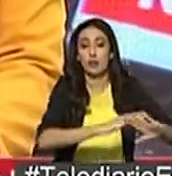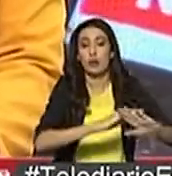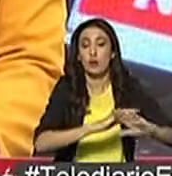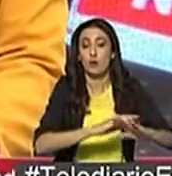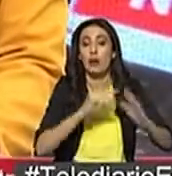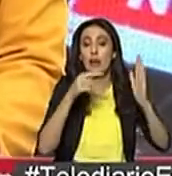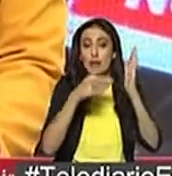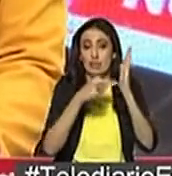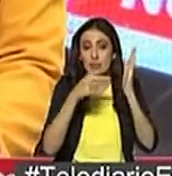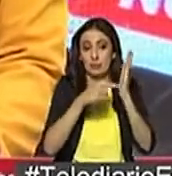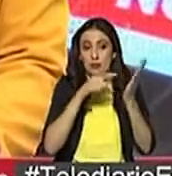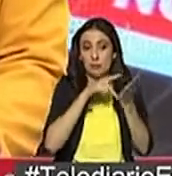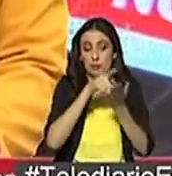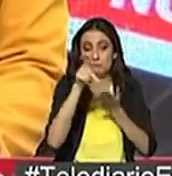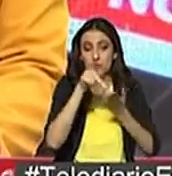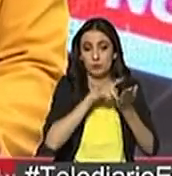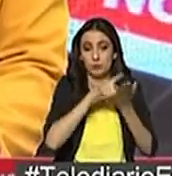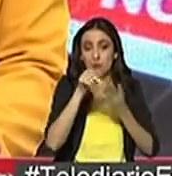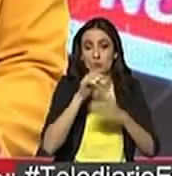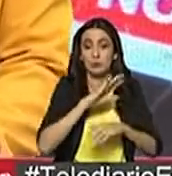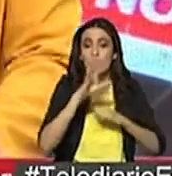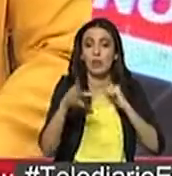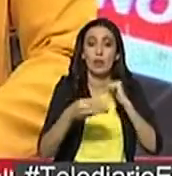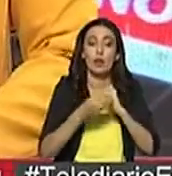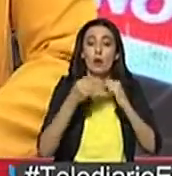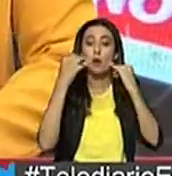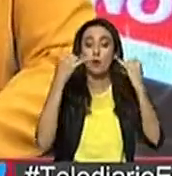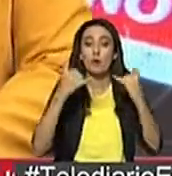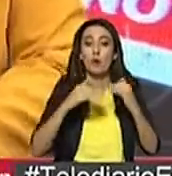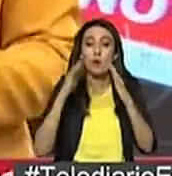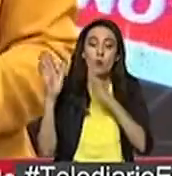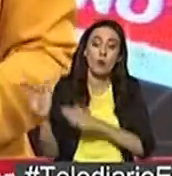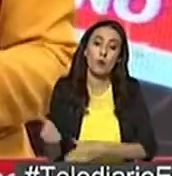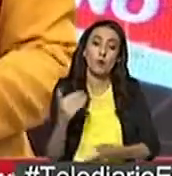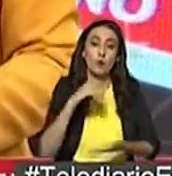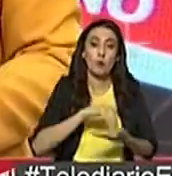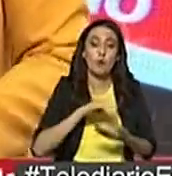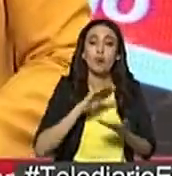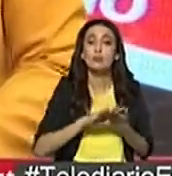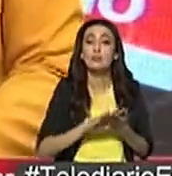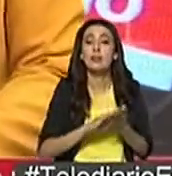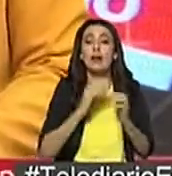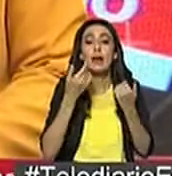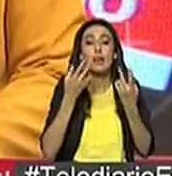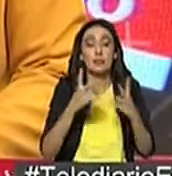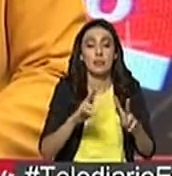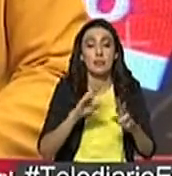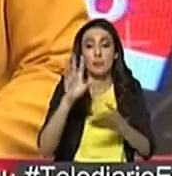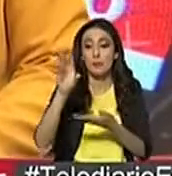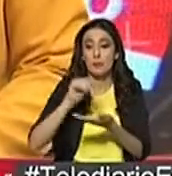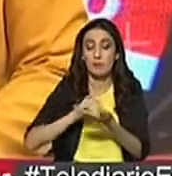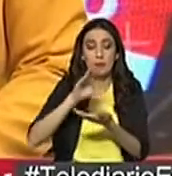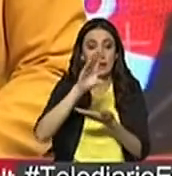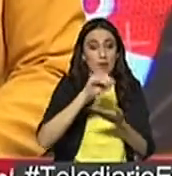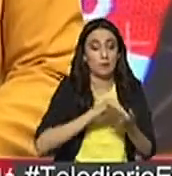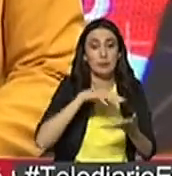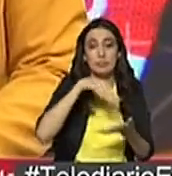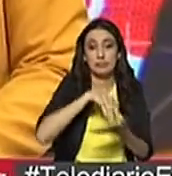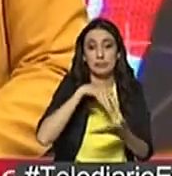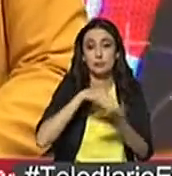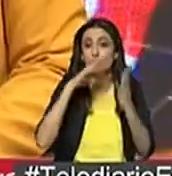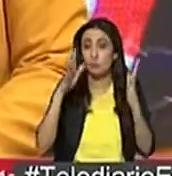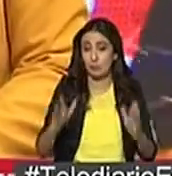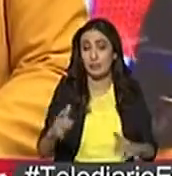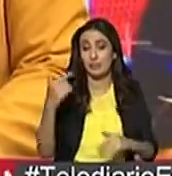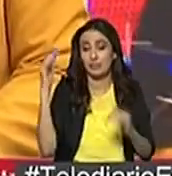del impuesto a la renta. Mientras que los 9,000 estudiantes que iban a acceder a la condonación del 100% de intereses